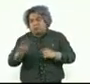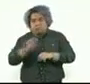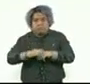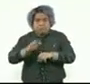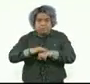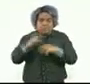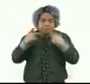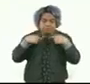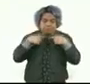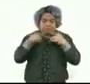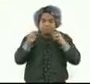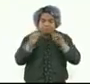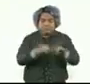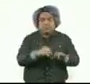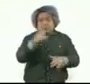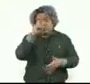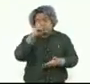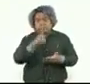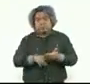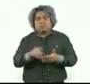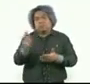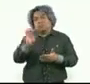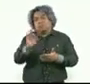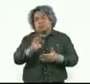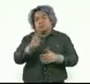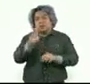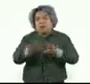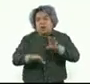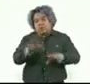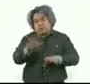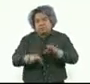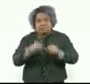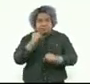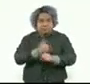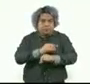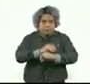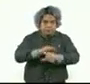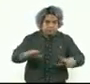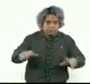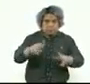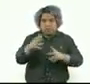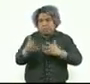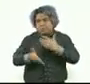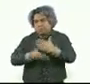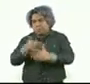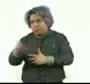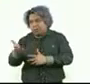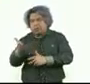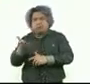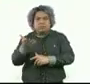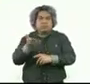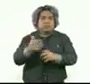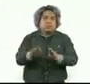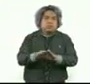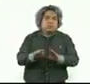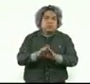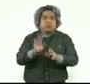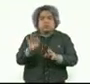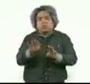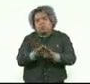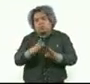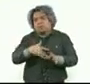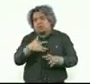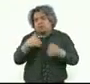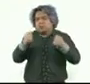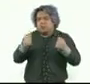Entonces creemos que afortunadamente mucha de la información que se fue compartiendo posterior al anuncio sobre la seguridad,